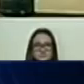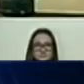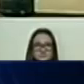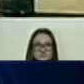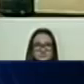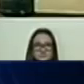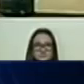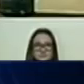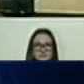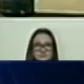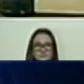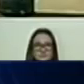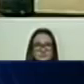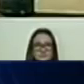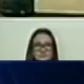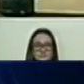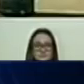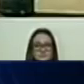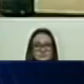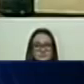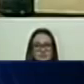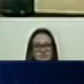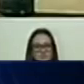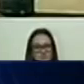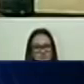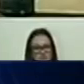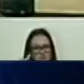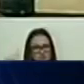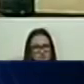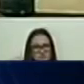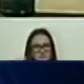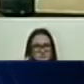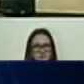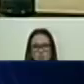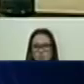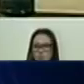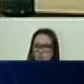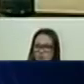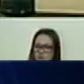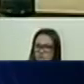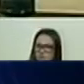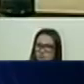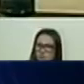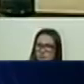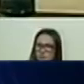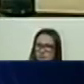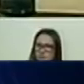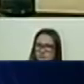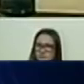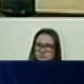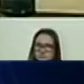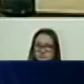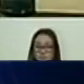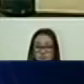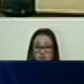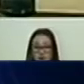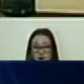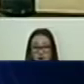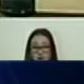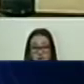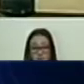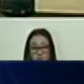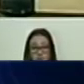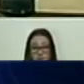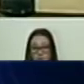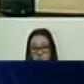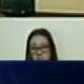Vamos a desarrollar el concepto, un racismo ideológico. Se impuso una intolerancia. O se hace lo que dicen ellos, o uno no